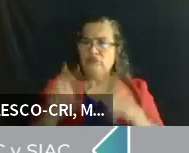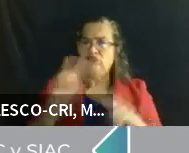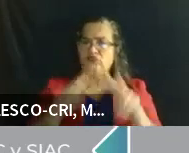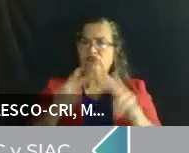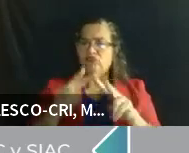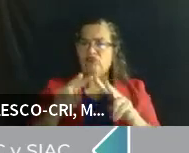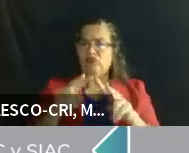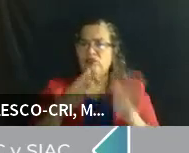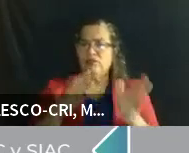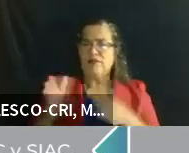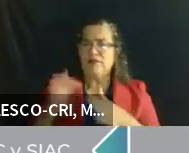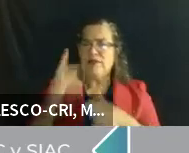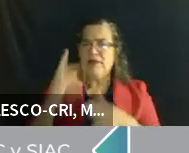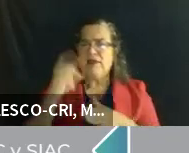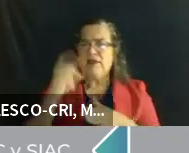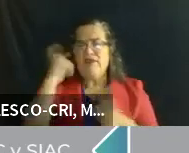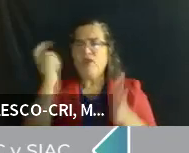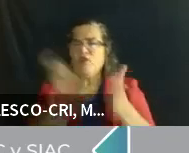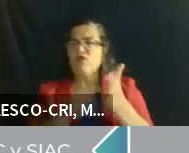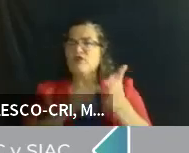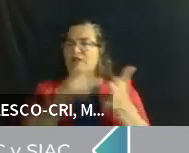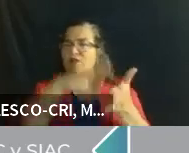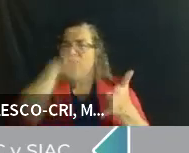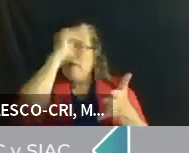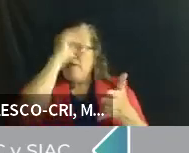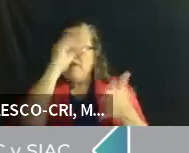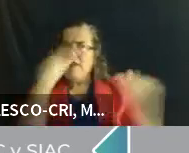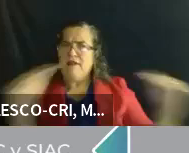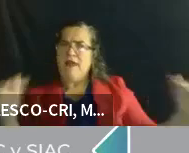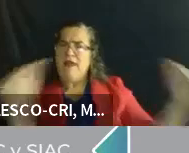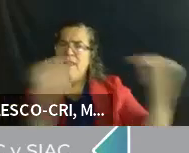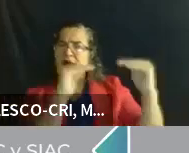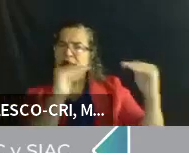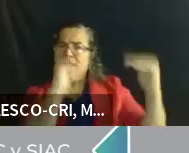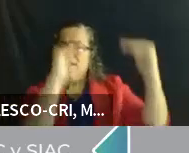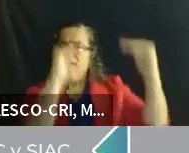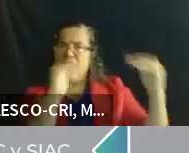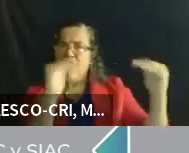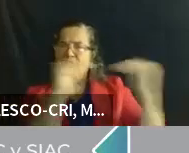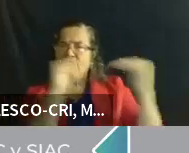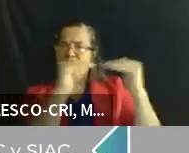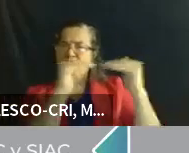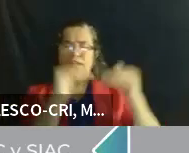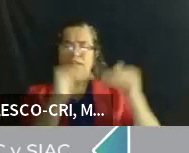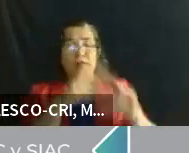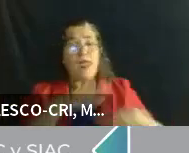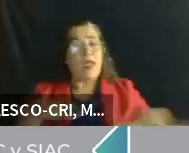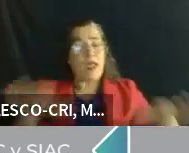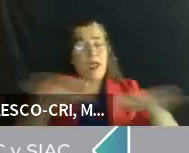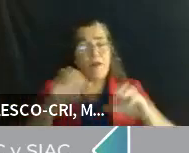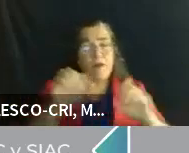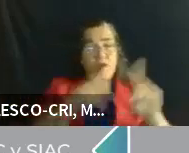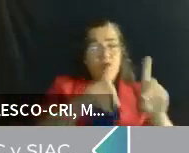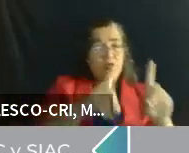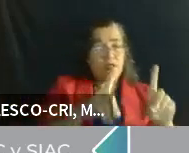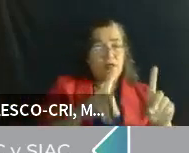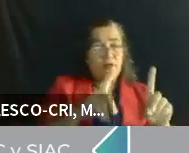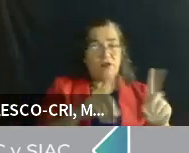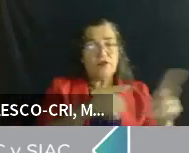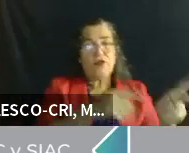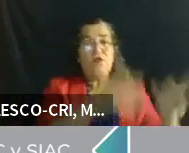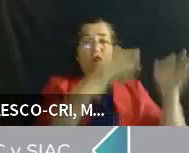el reconocimiento de aprendizajes equivalentes logrados en ámbitos educativos formales, no formales e